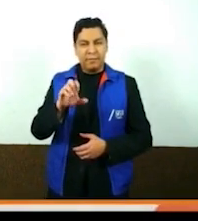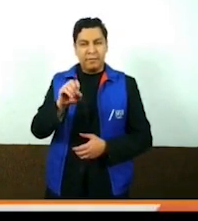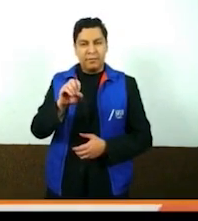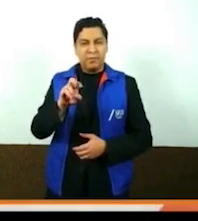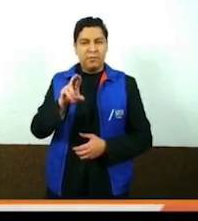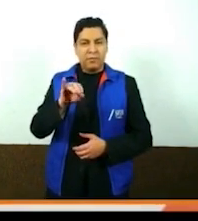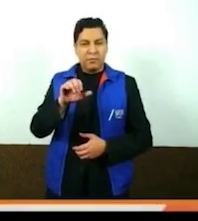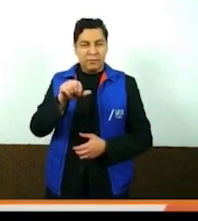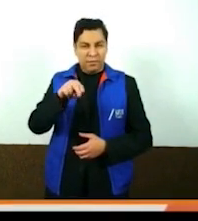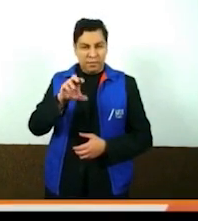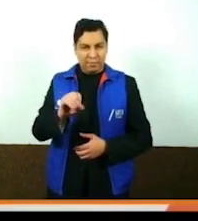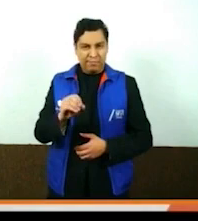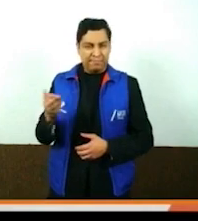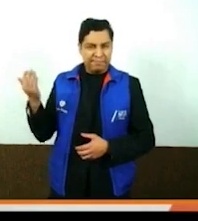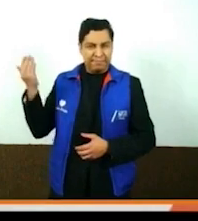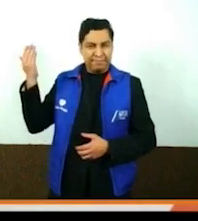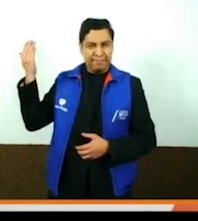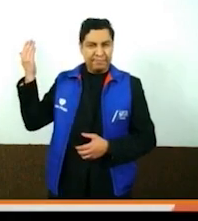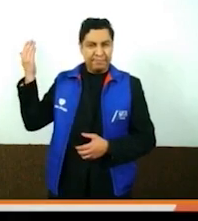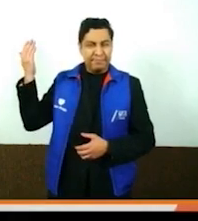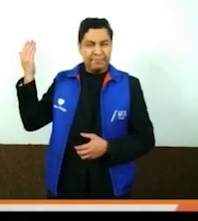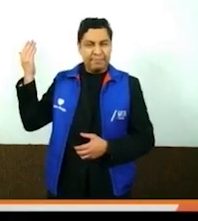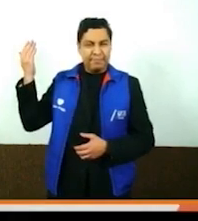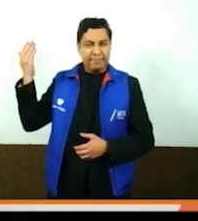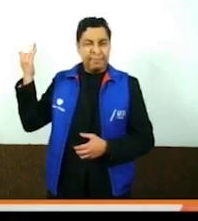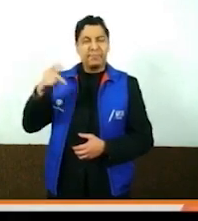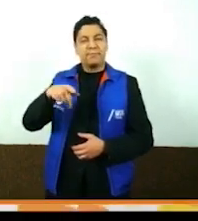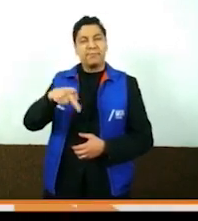Alejandra Soriano Barón,